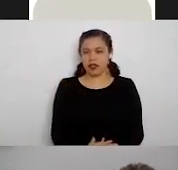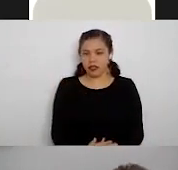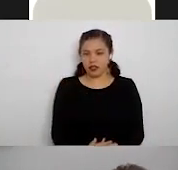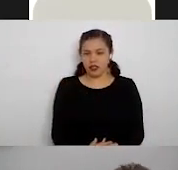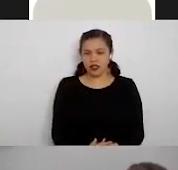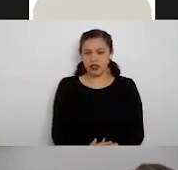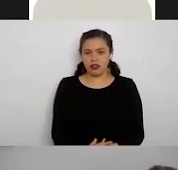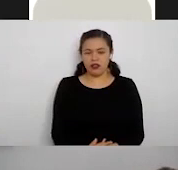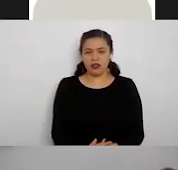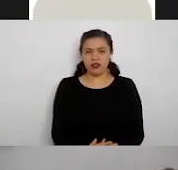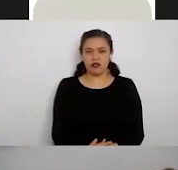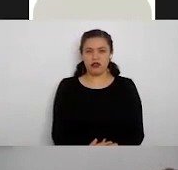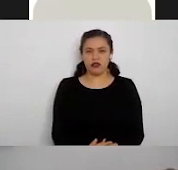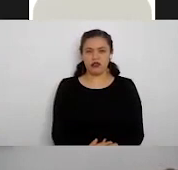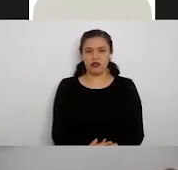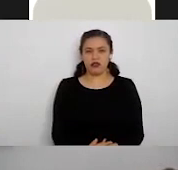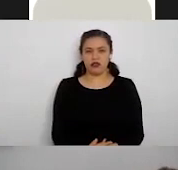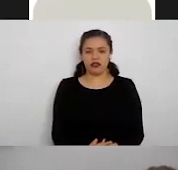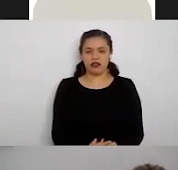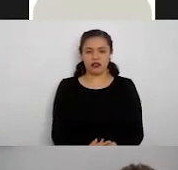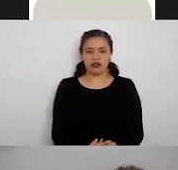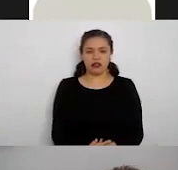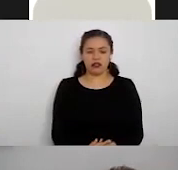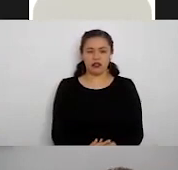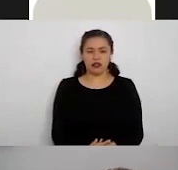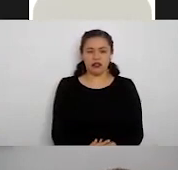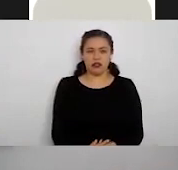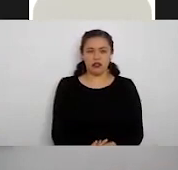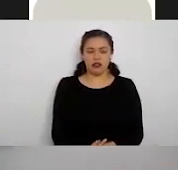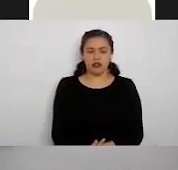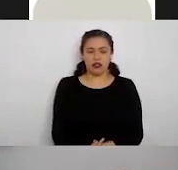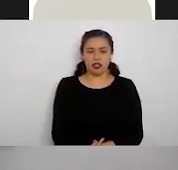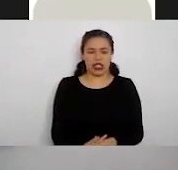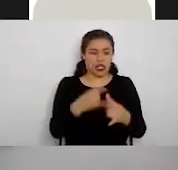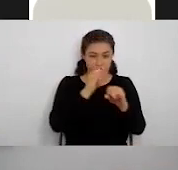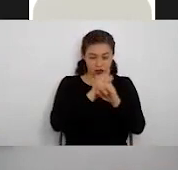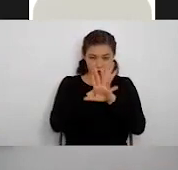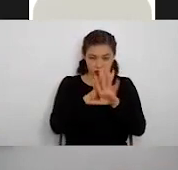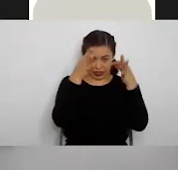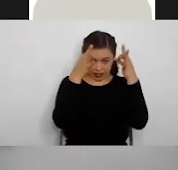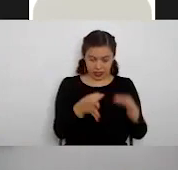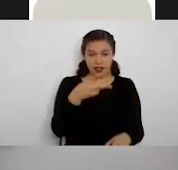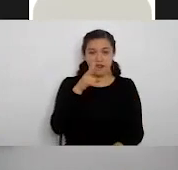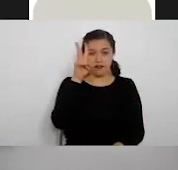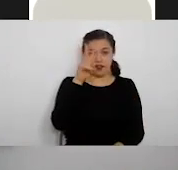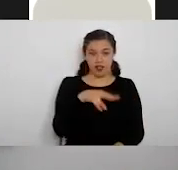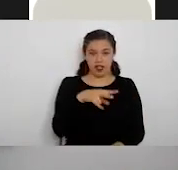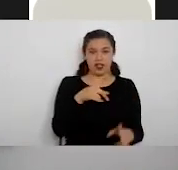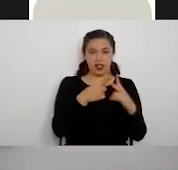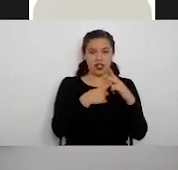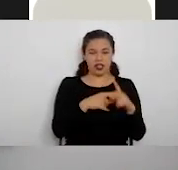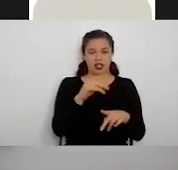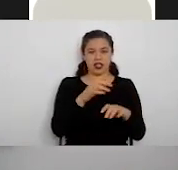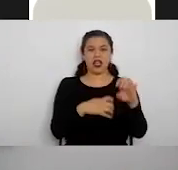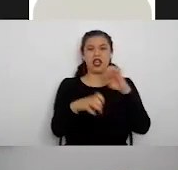¿Cuáles son los datos que nos dicen finalmente con números en la mano si es cierto que está entrando empresas